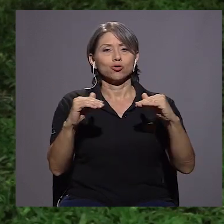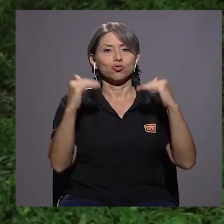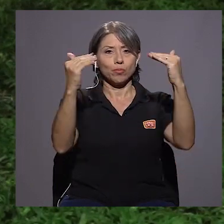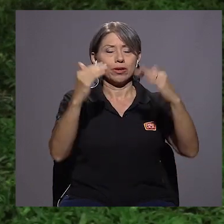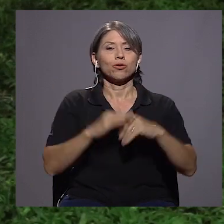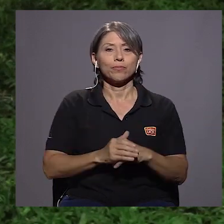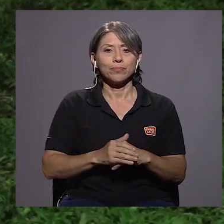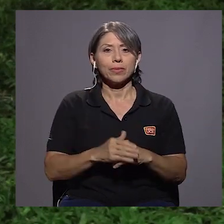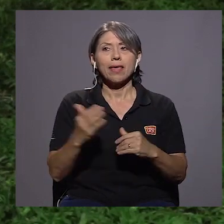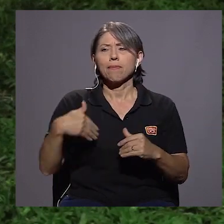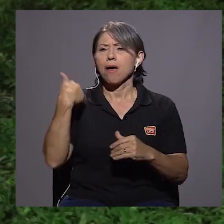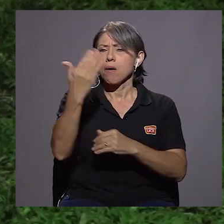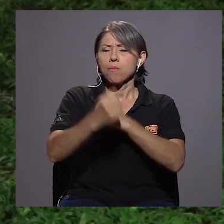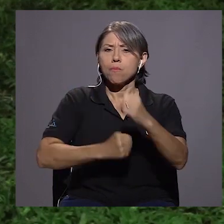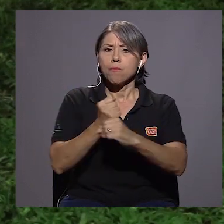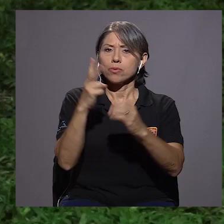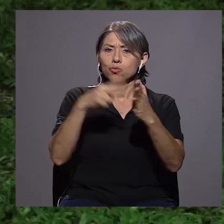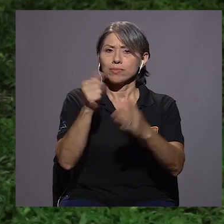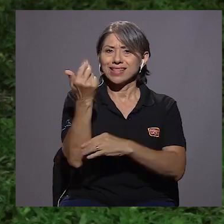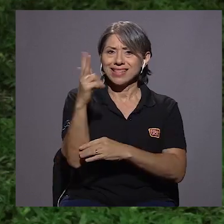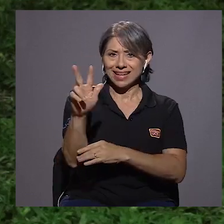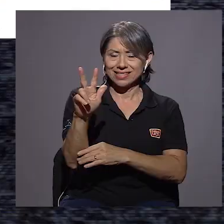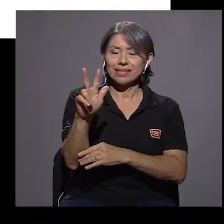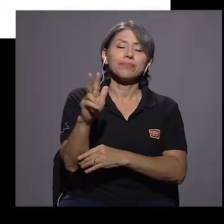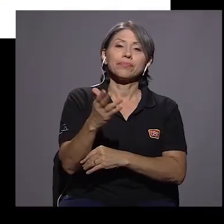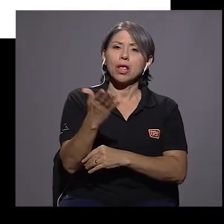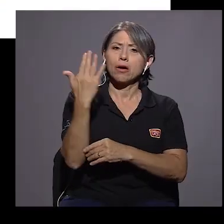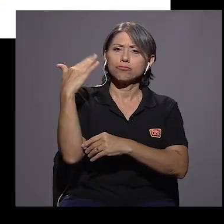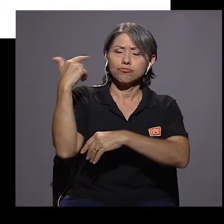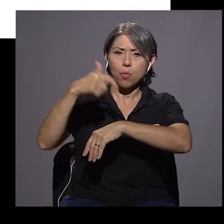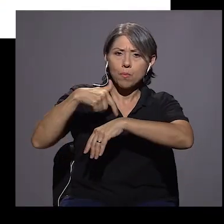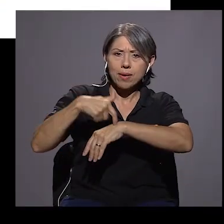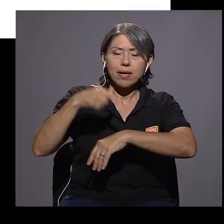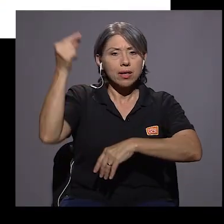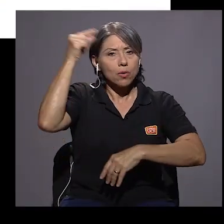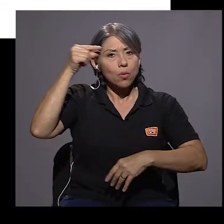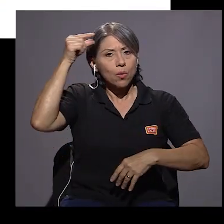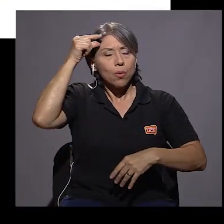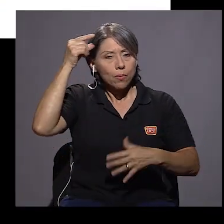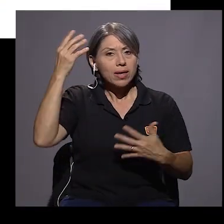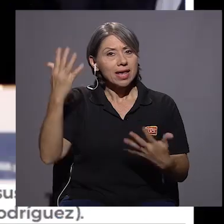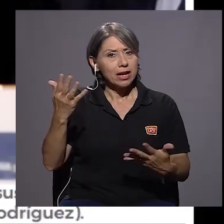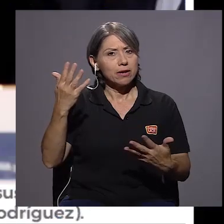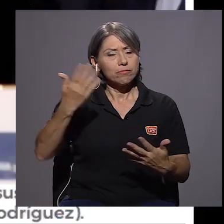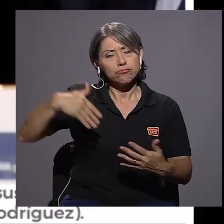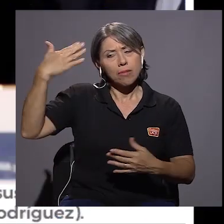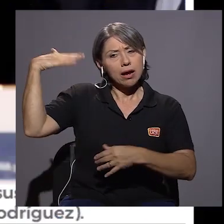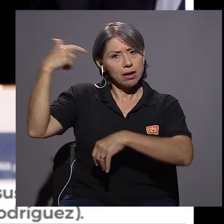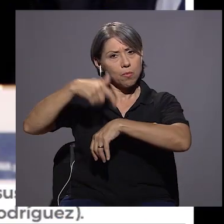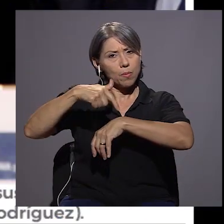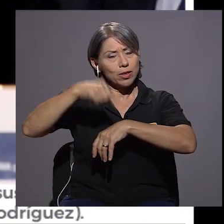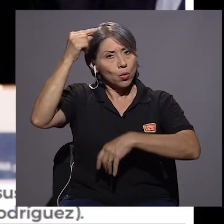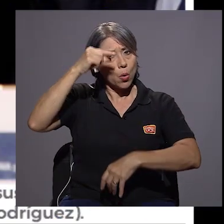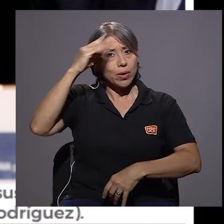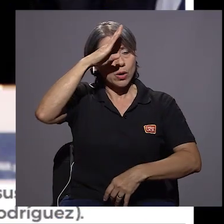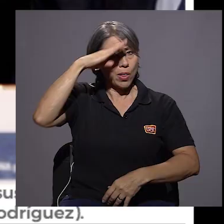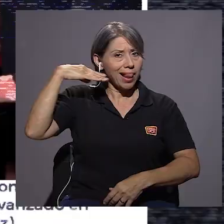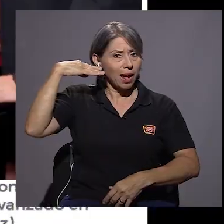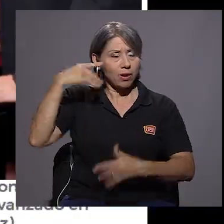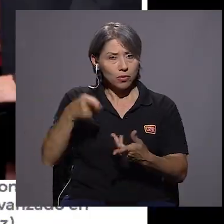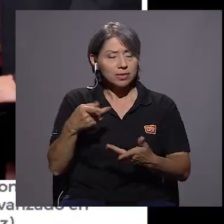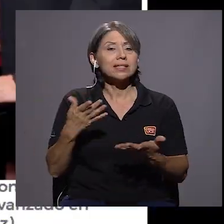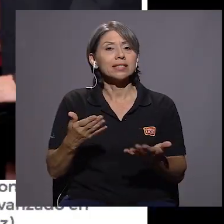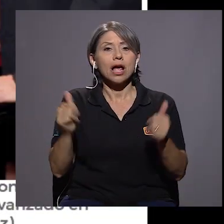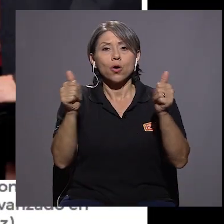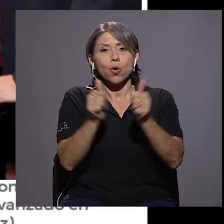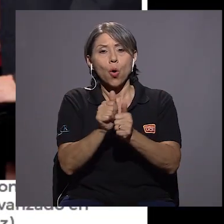superior. Luego podemos llegar al 2013, que es el momento en el cual el gobierno, en ese momento de